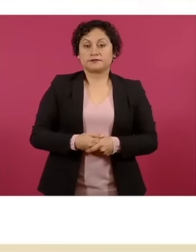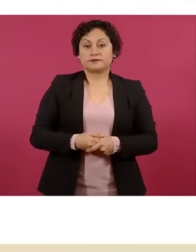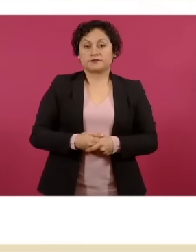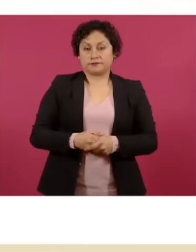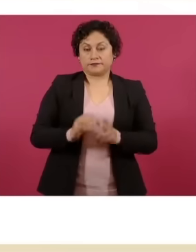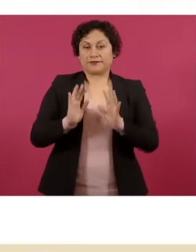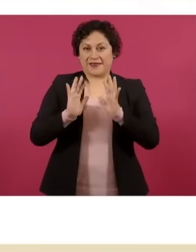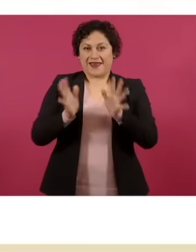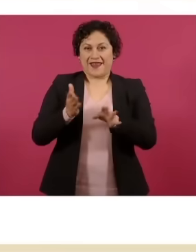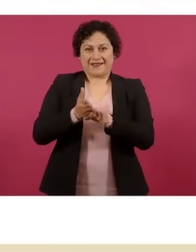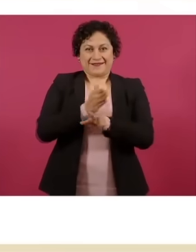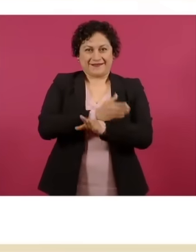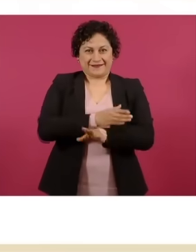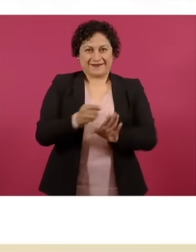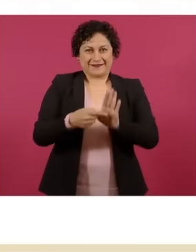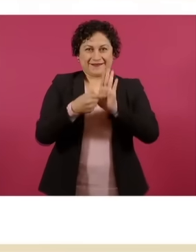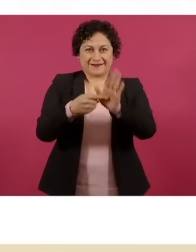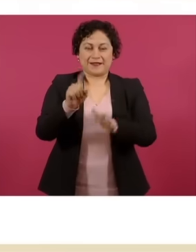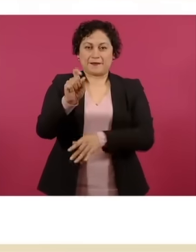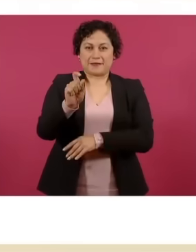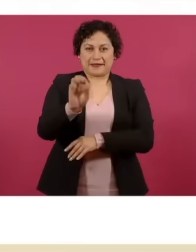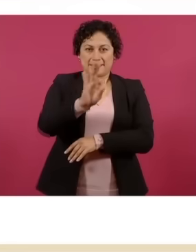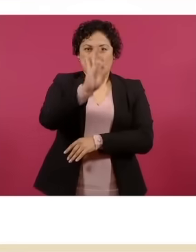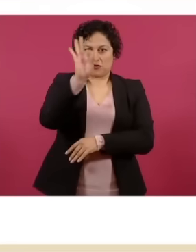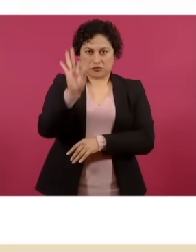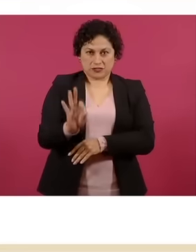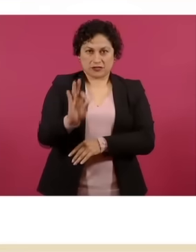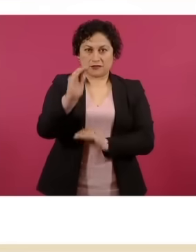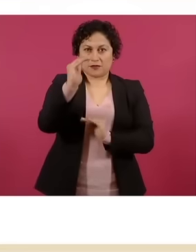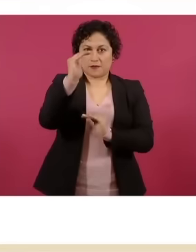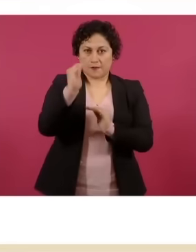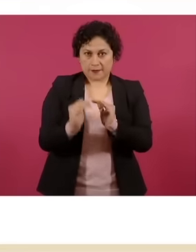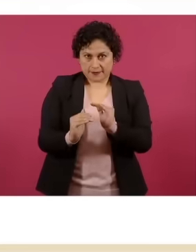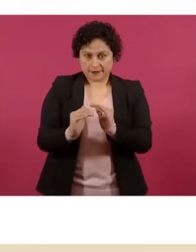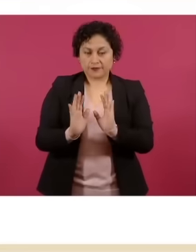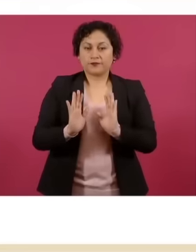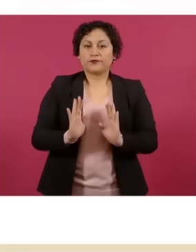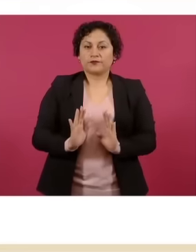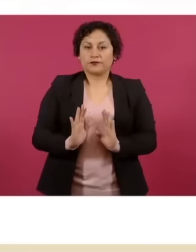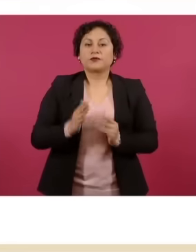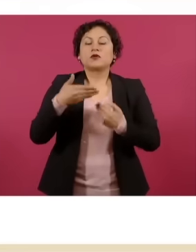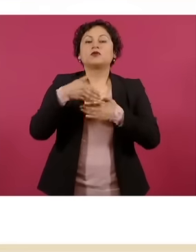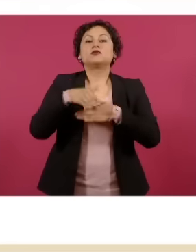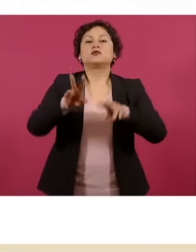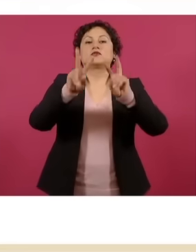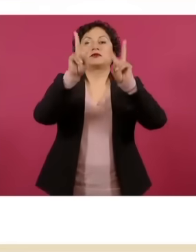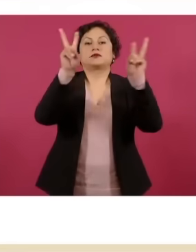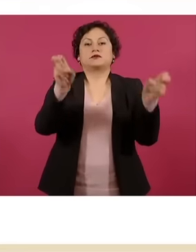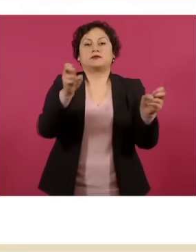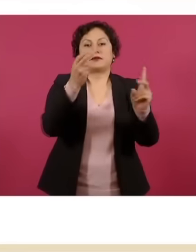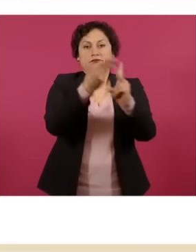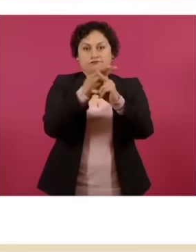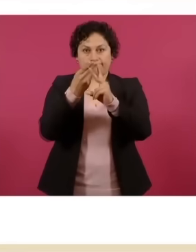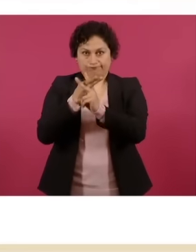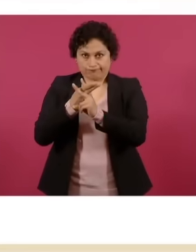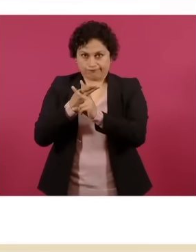el 20% en disminución de homicidio.